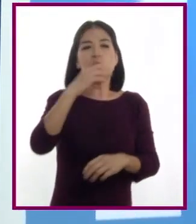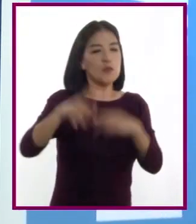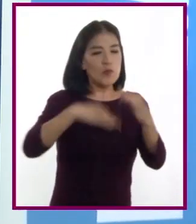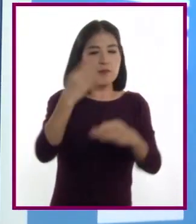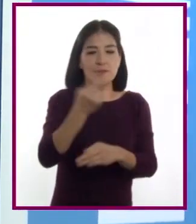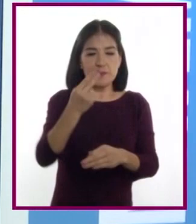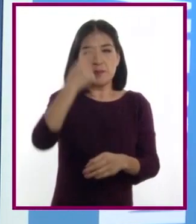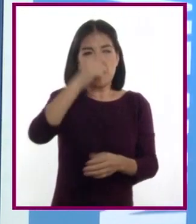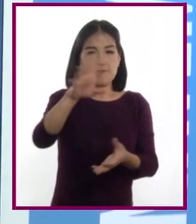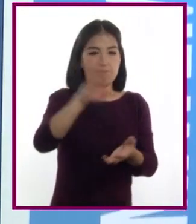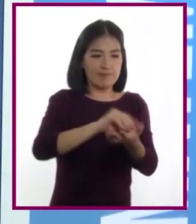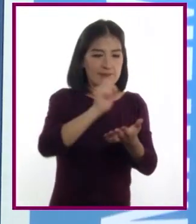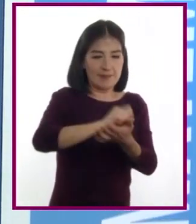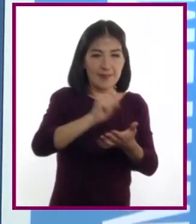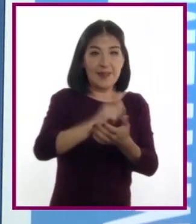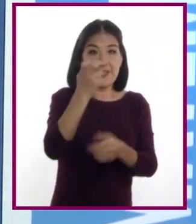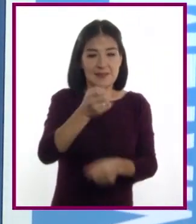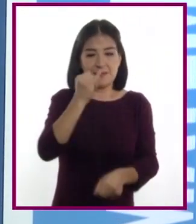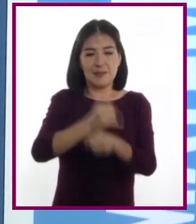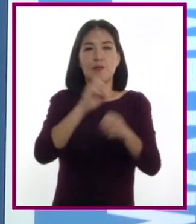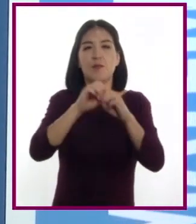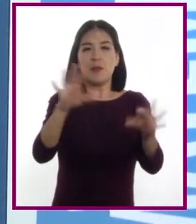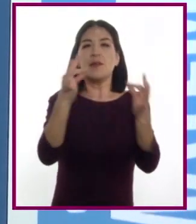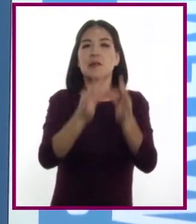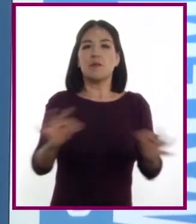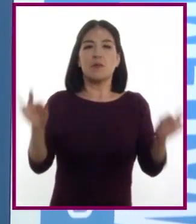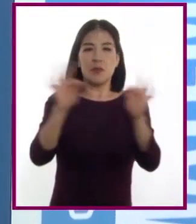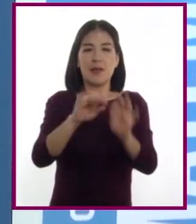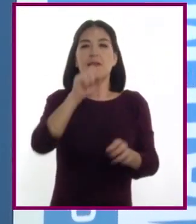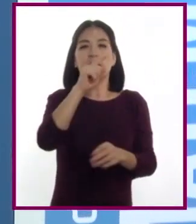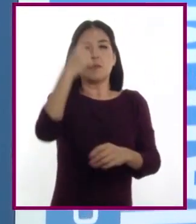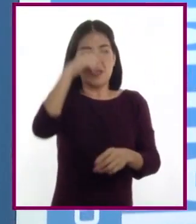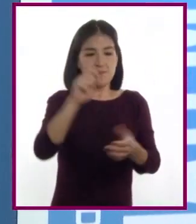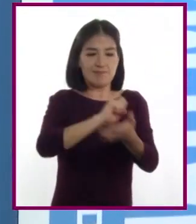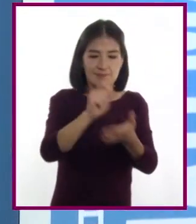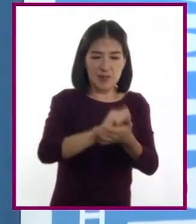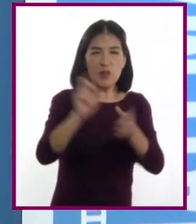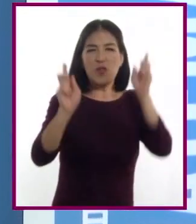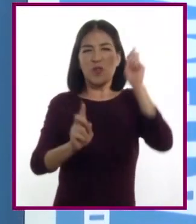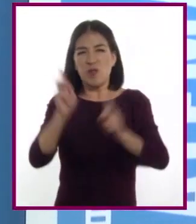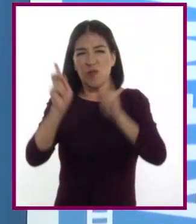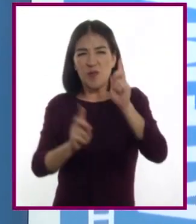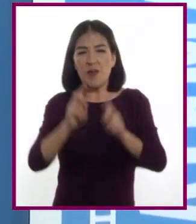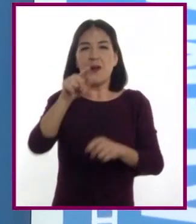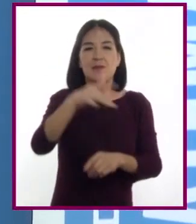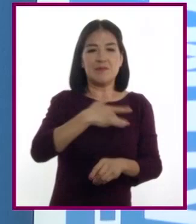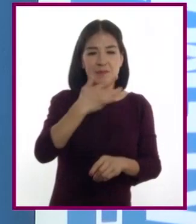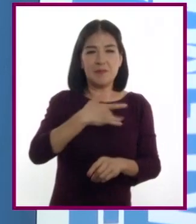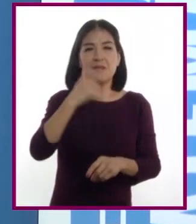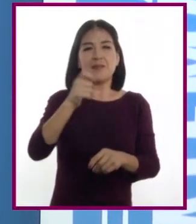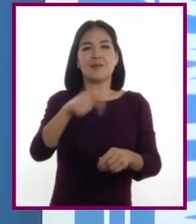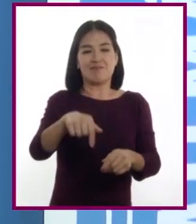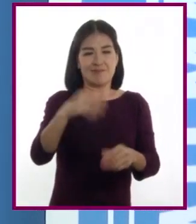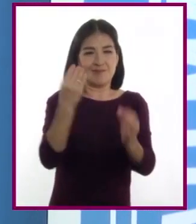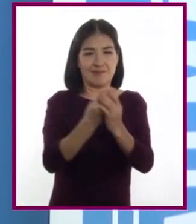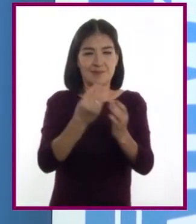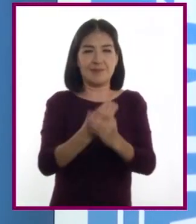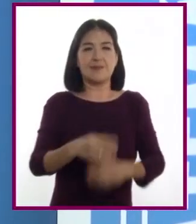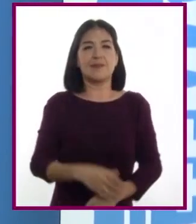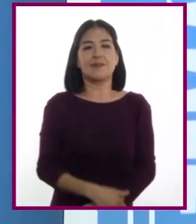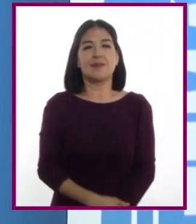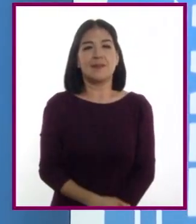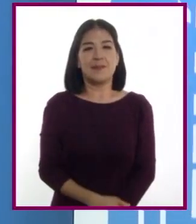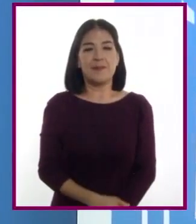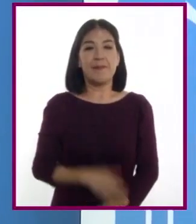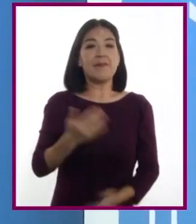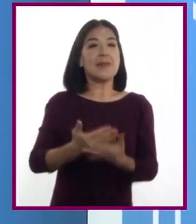tomar nota de la información más relevante y para escribir las dudas e inquietudes que surjan a lo largo de esta sesión. En